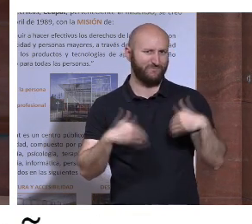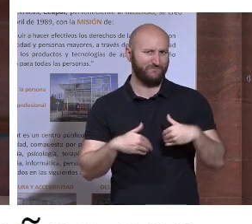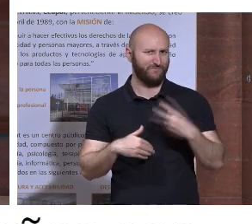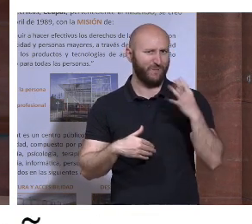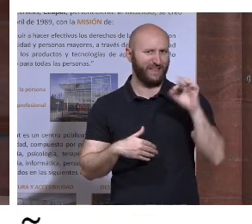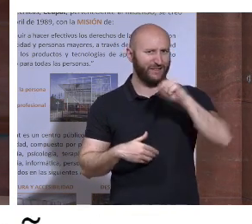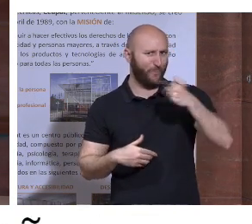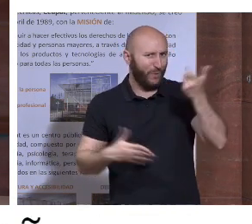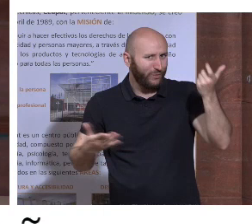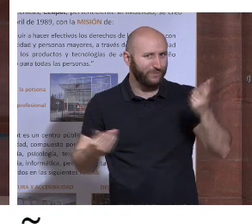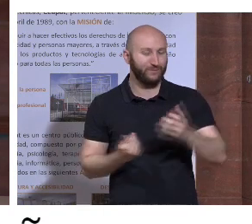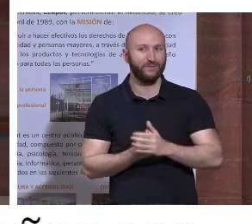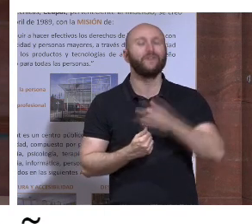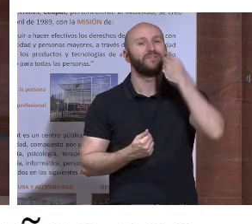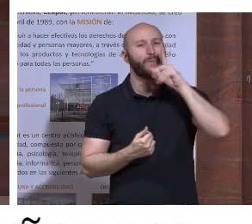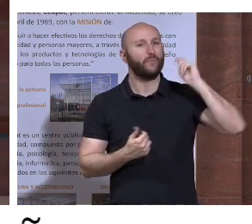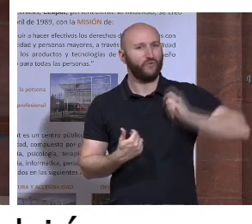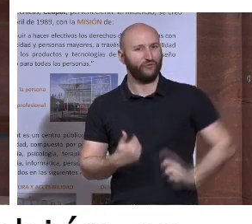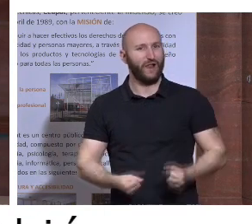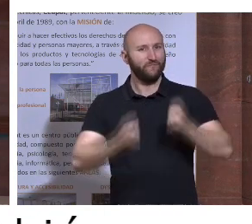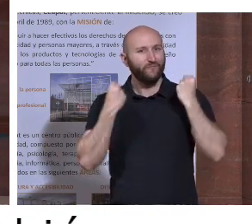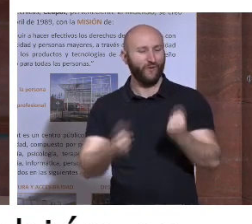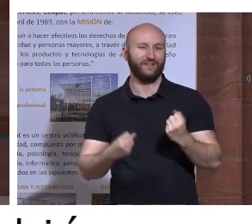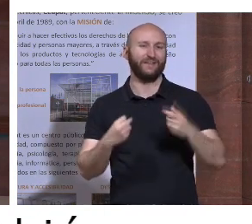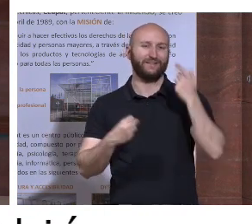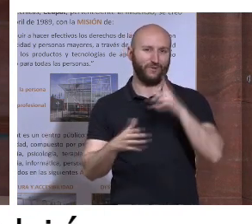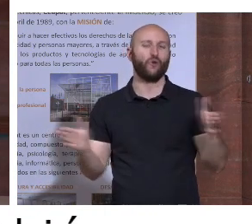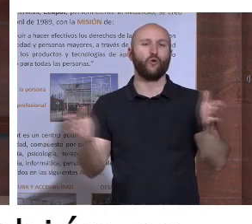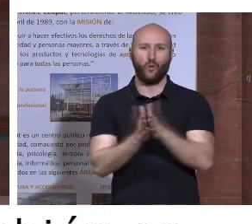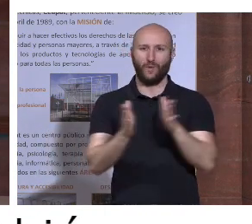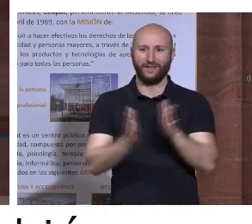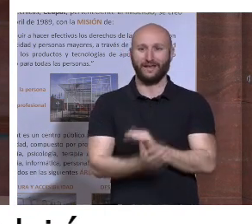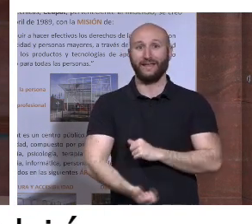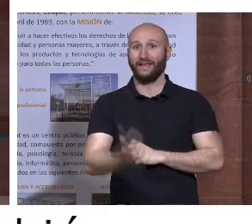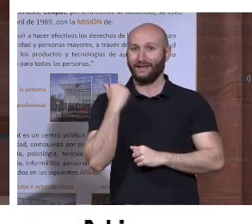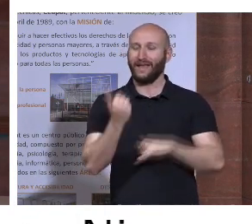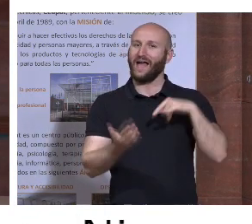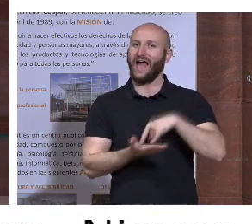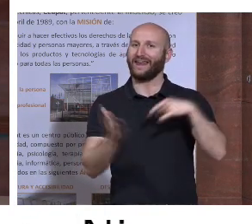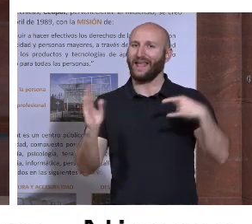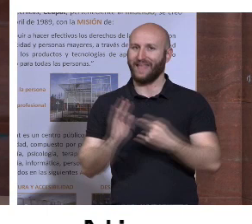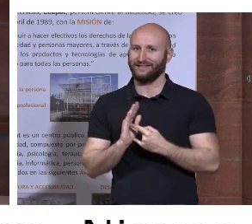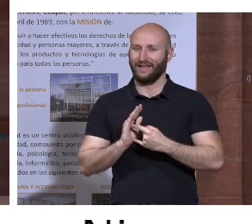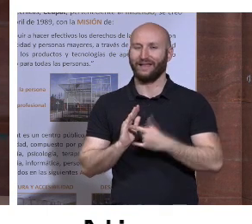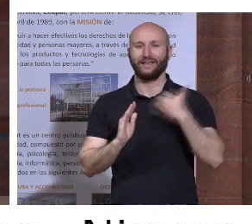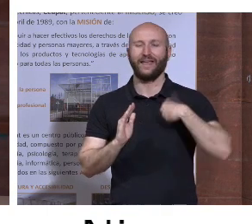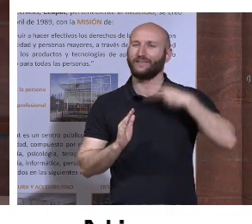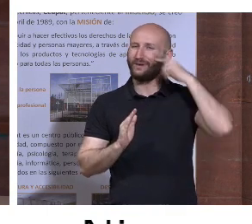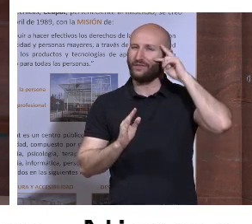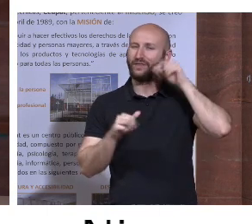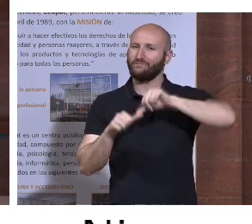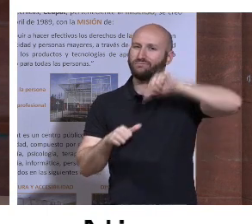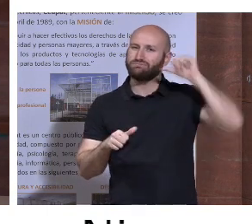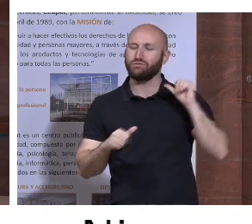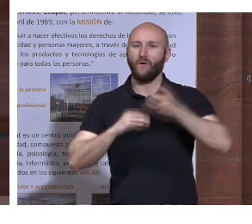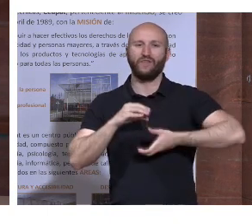vamos. También es una gran profesional y compañera. Nieves es arquitecta y ha desarrollado su experiencia en el